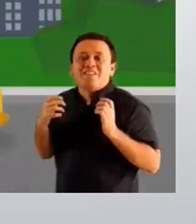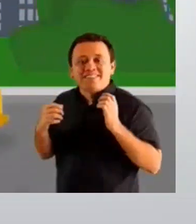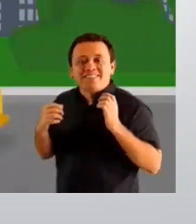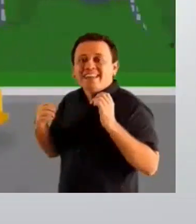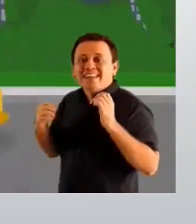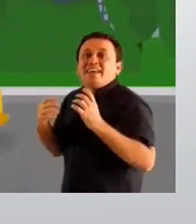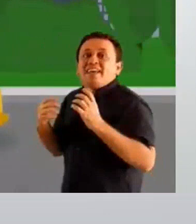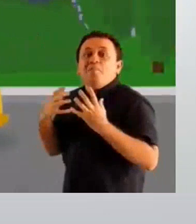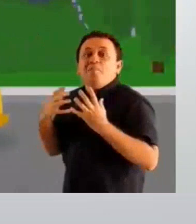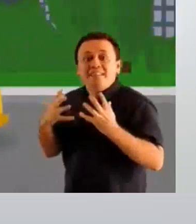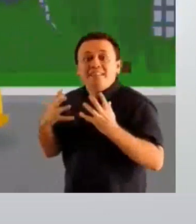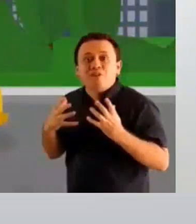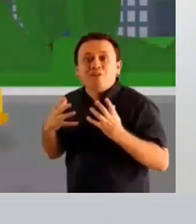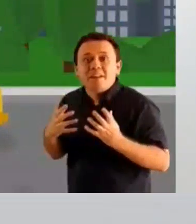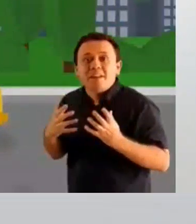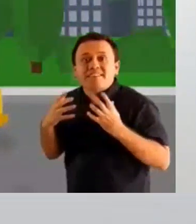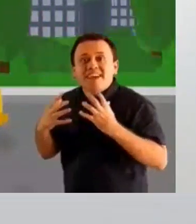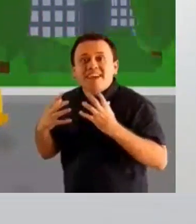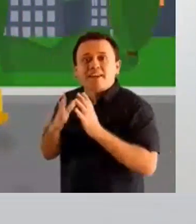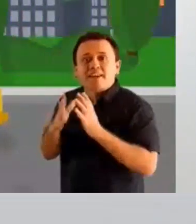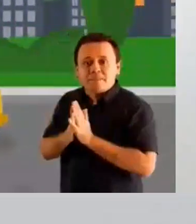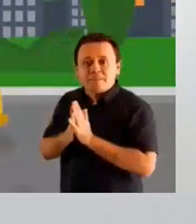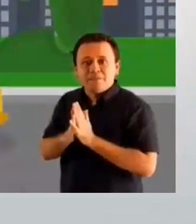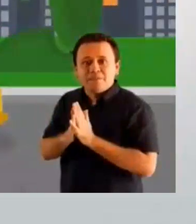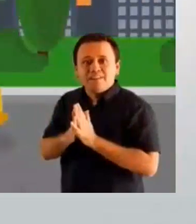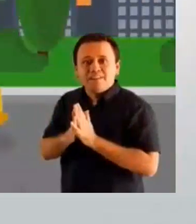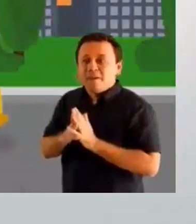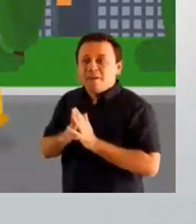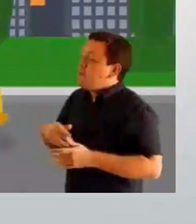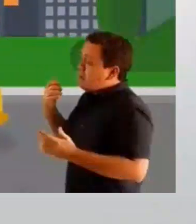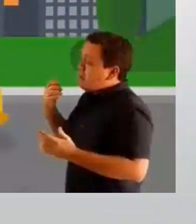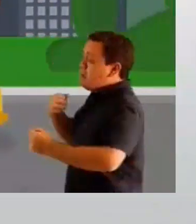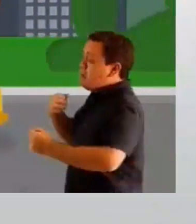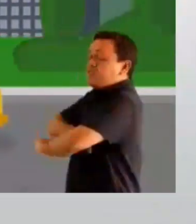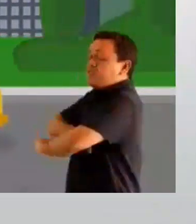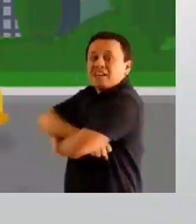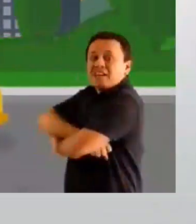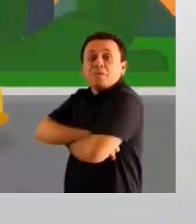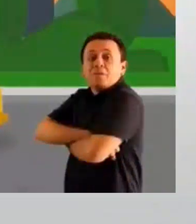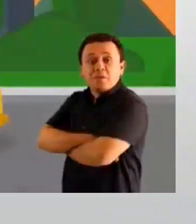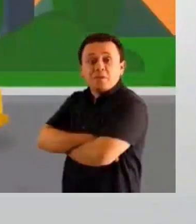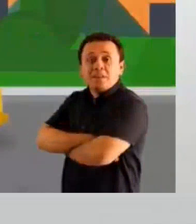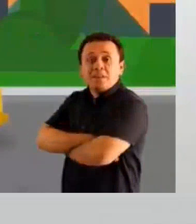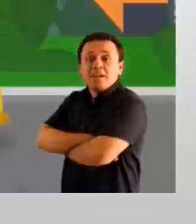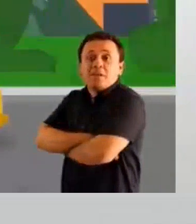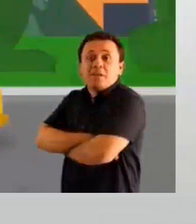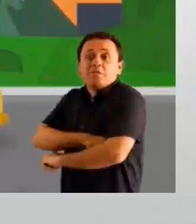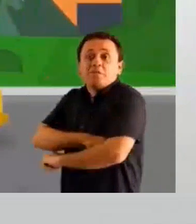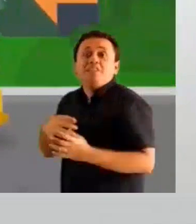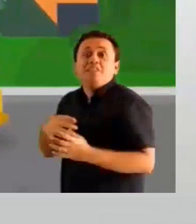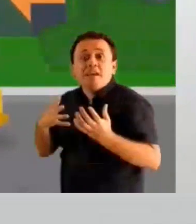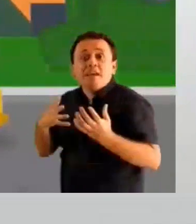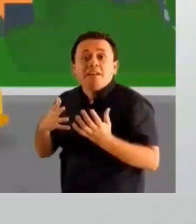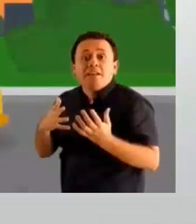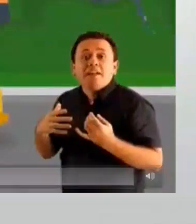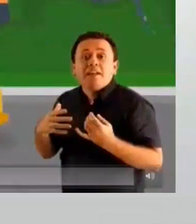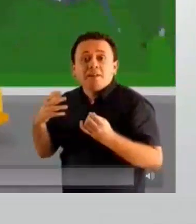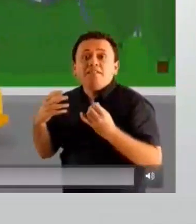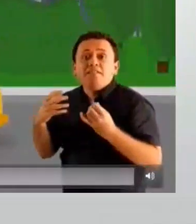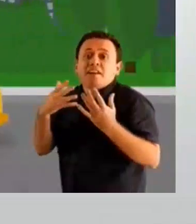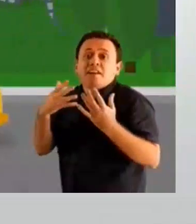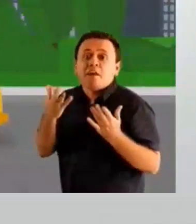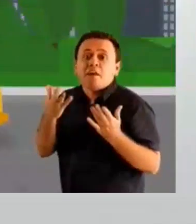vaya con mayor velocidad, que aumente su rapidez, que vaya más rápido. Pero en el movimiento rectilíneo uniformemente variado, no